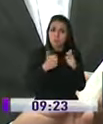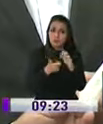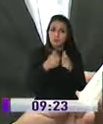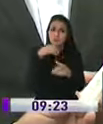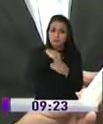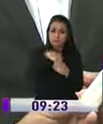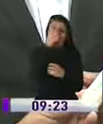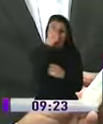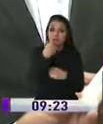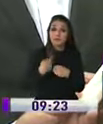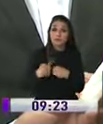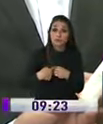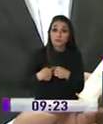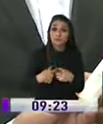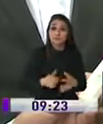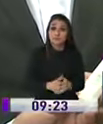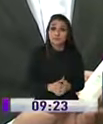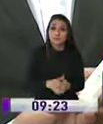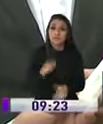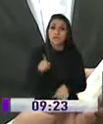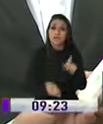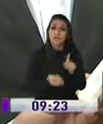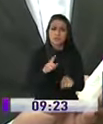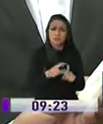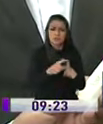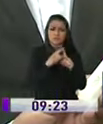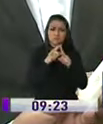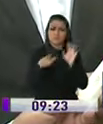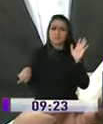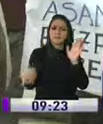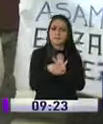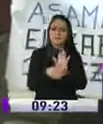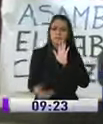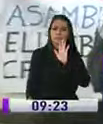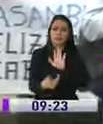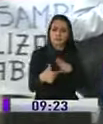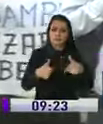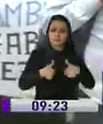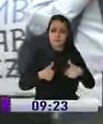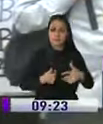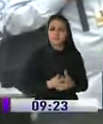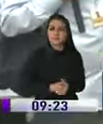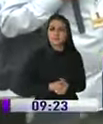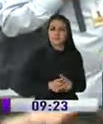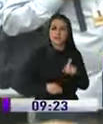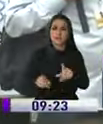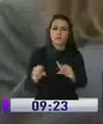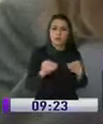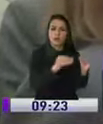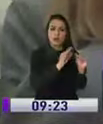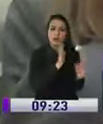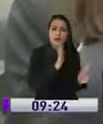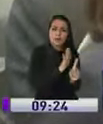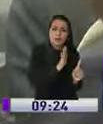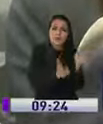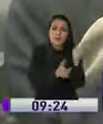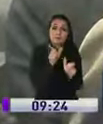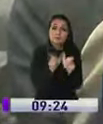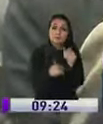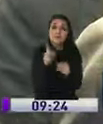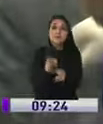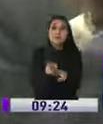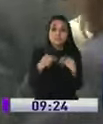Hotel Quito, una de las cuales emitió varios criterios negativos en mi contra. Referente a los rumores de que esas amenazas vendrían de las personas